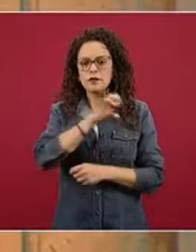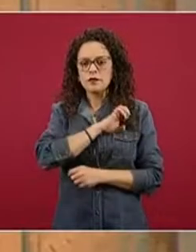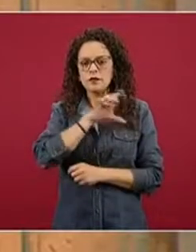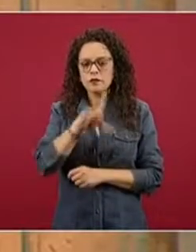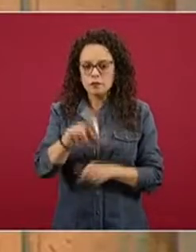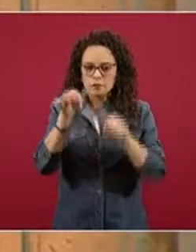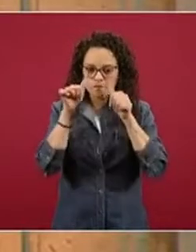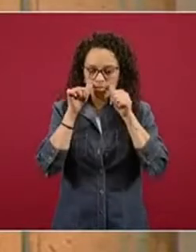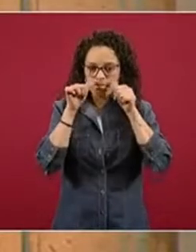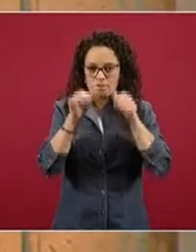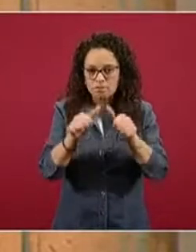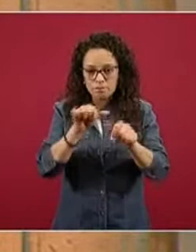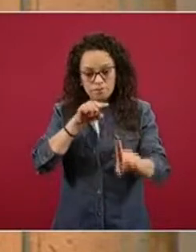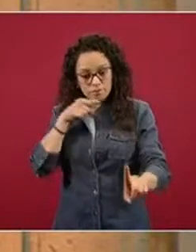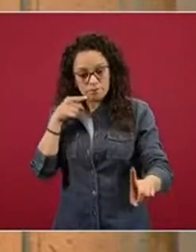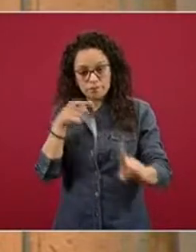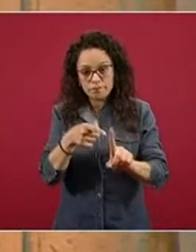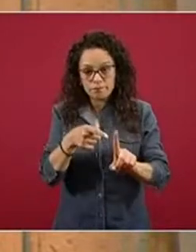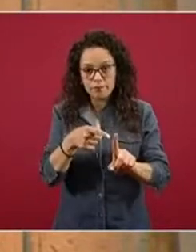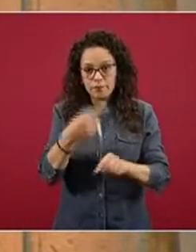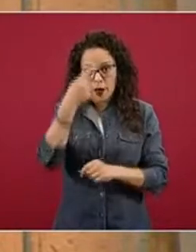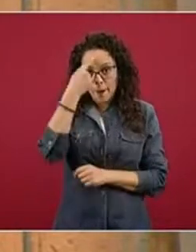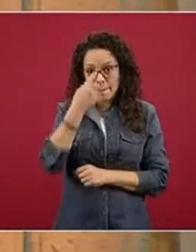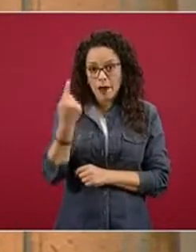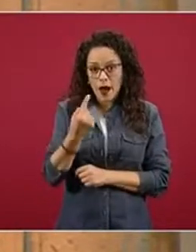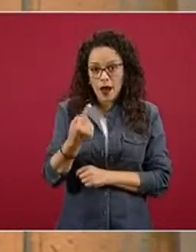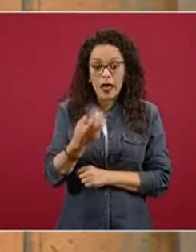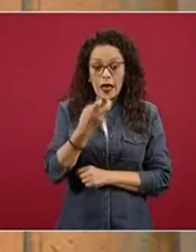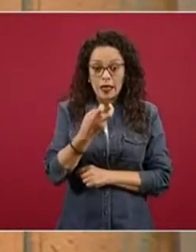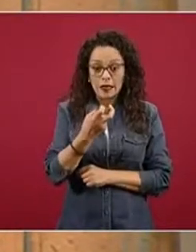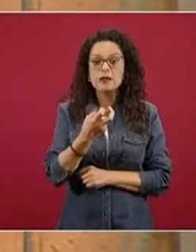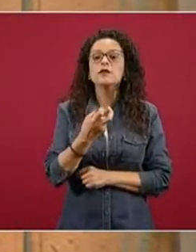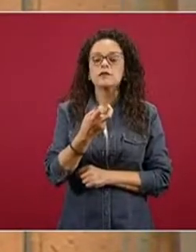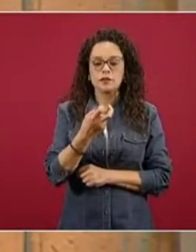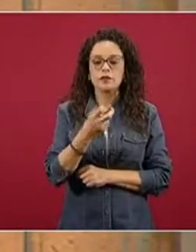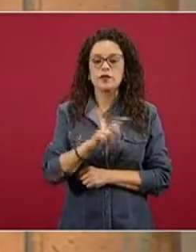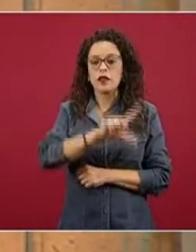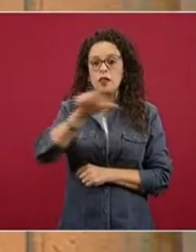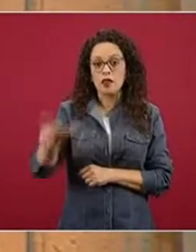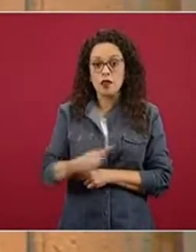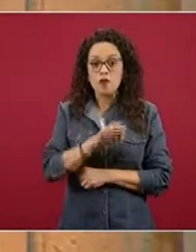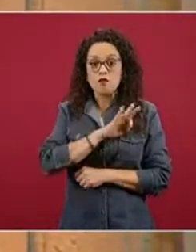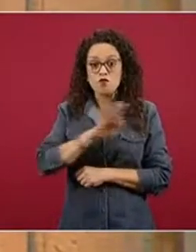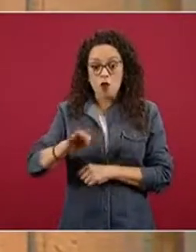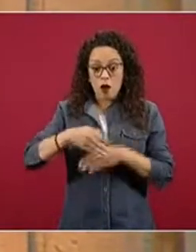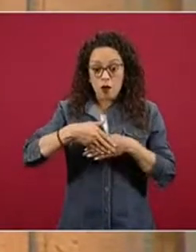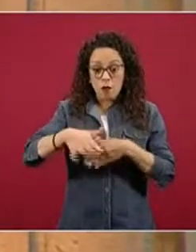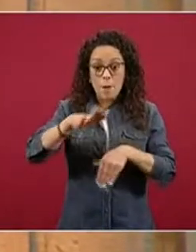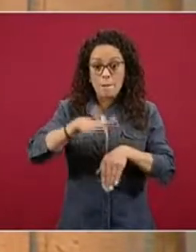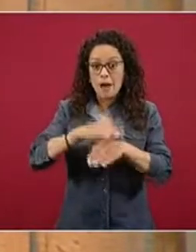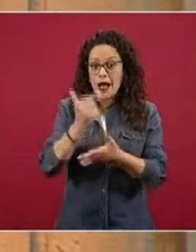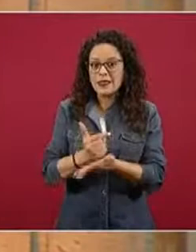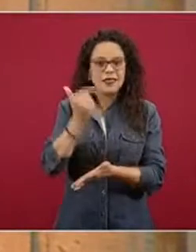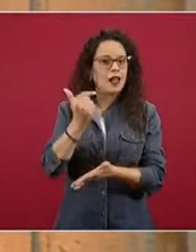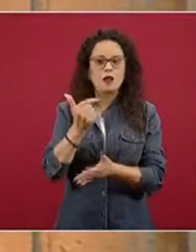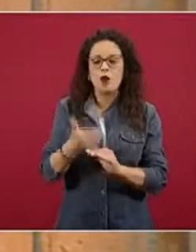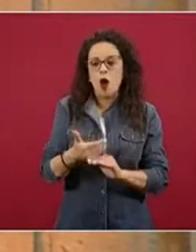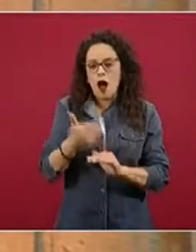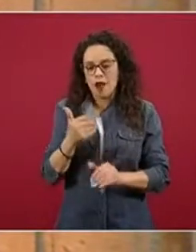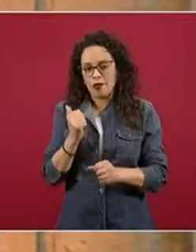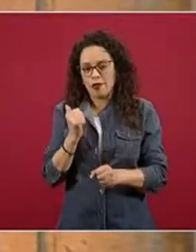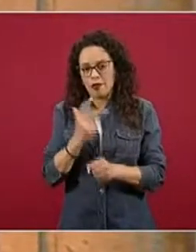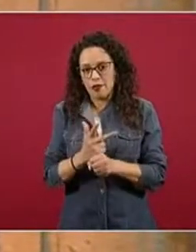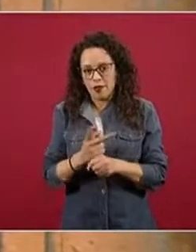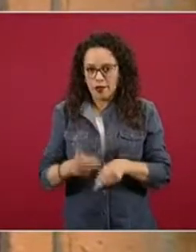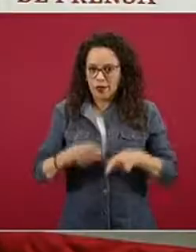para que esta enfermedad no desarrolle sintomatología de gravedad. Entonces, todo esto se ve en este